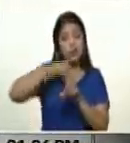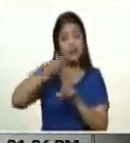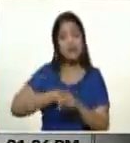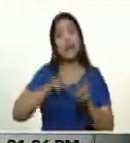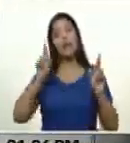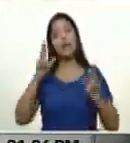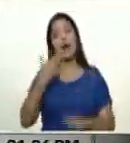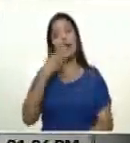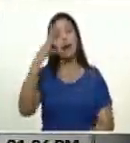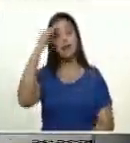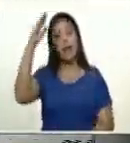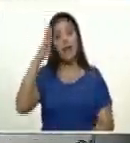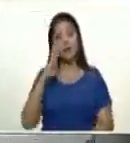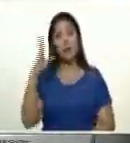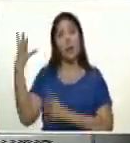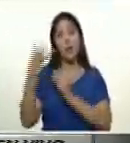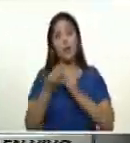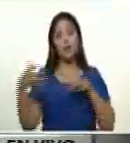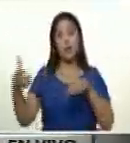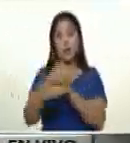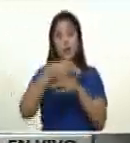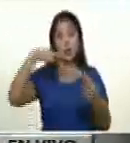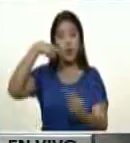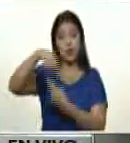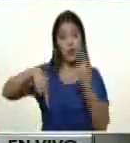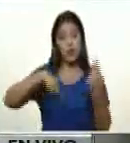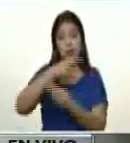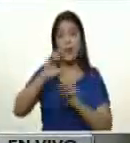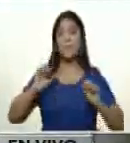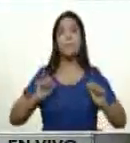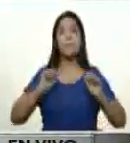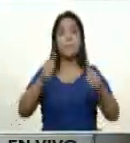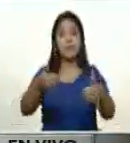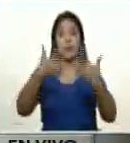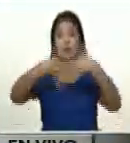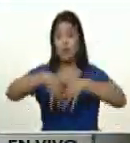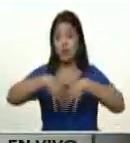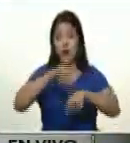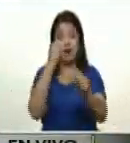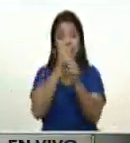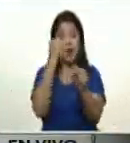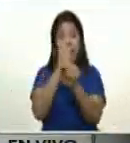a Dios, al acompañamiento del gobierno revolucionario, pusimos en marcha la empresa.